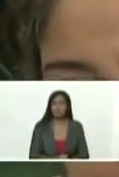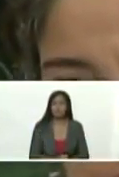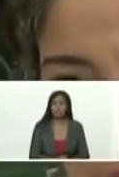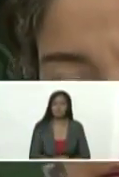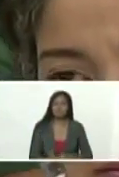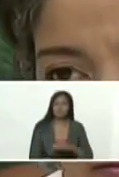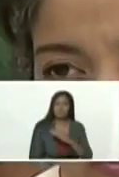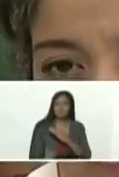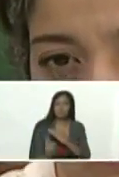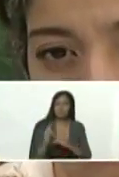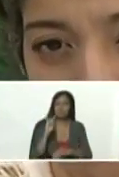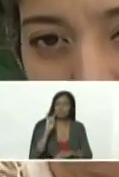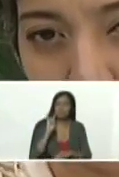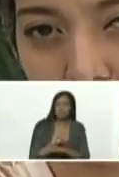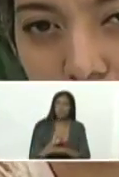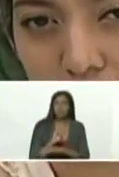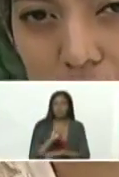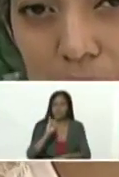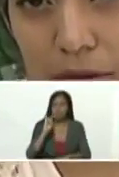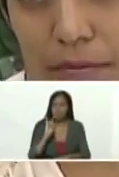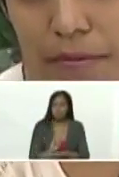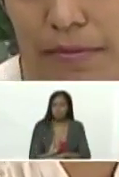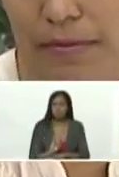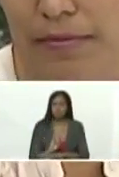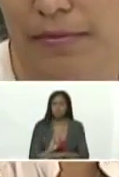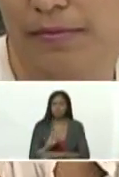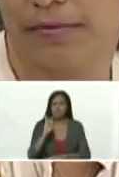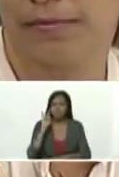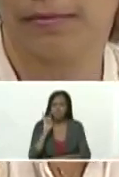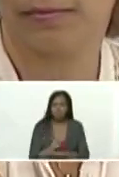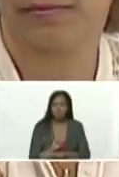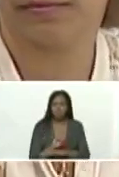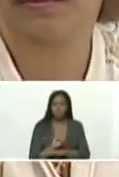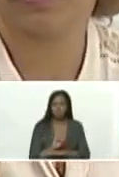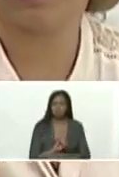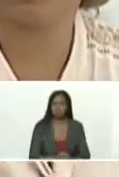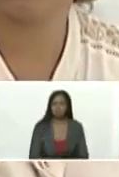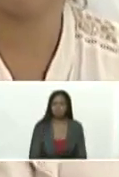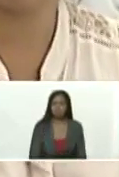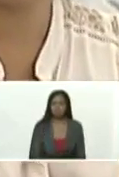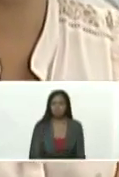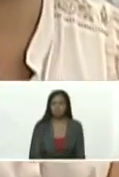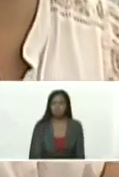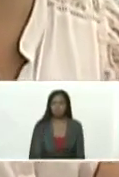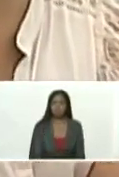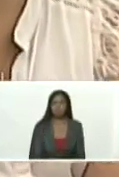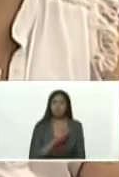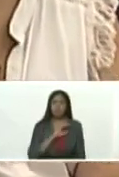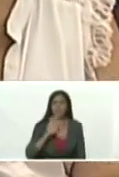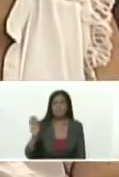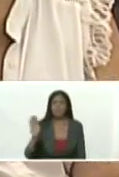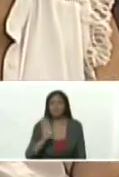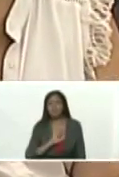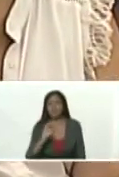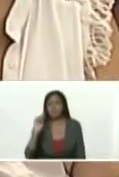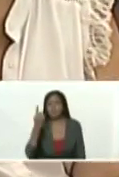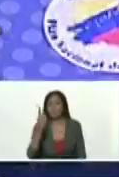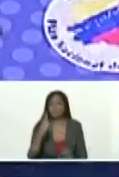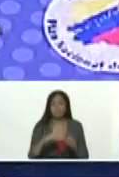Traición. Traición y traición. A la patria, en primer